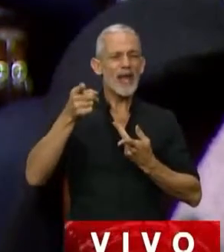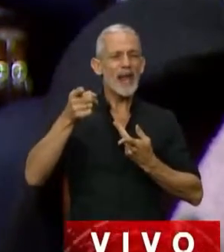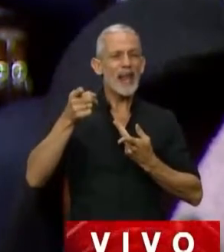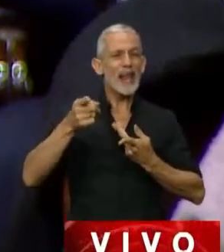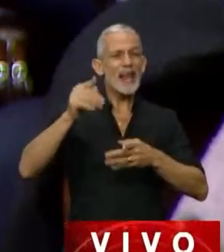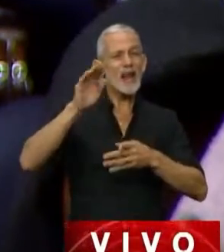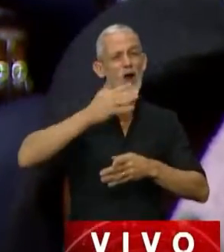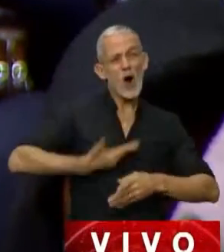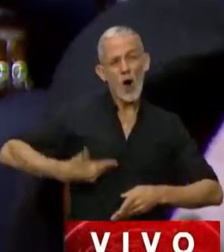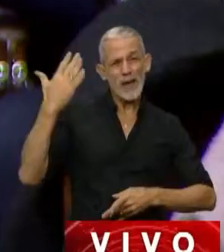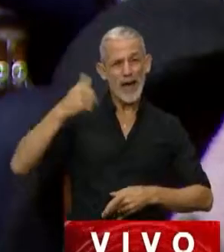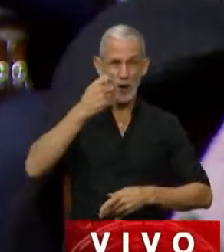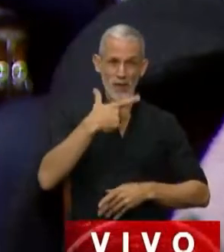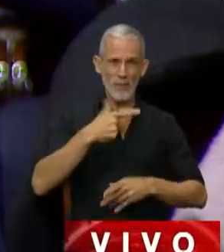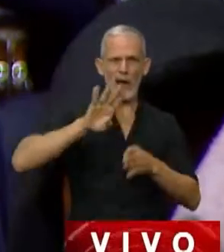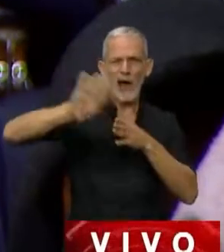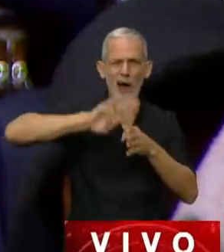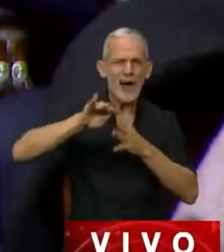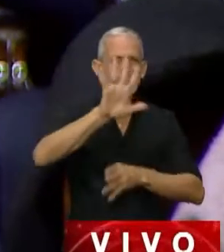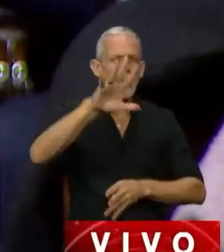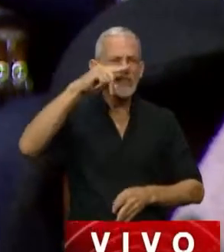del gobierno anterior de más de